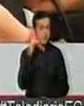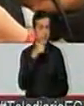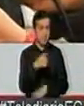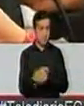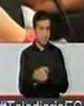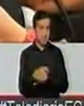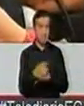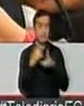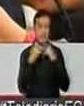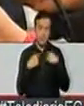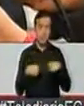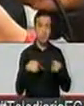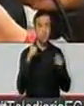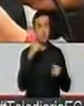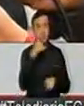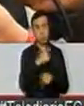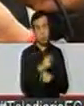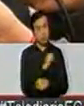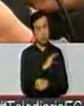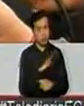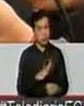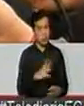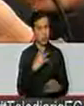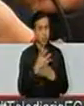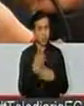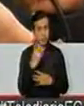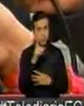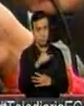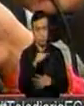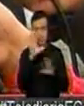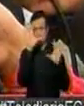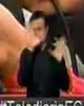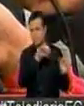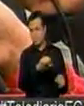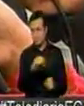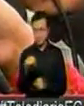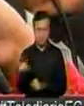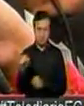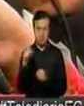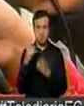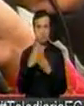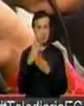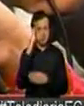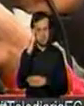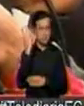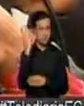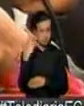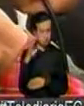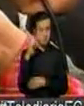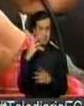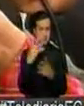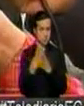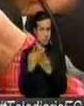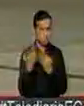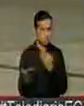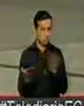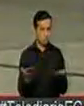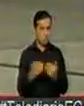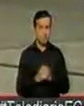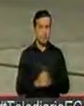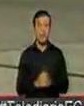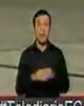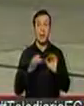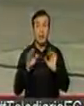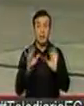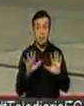ha emitido las boletas correspondientes de captura y allanamiento y la Policía Nacional procedió con la detención correspondiente. La